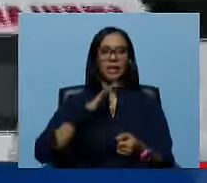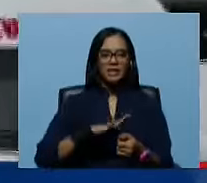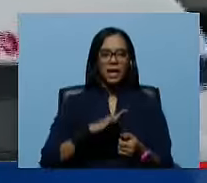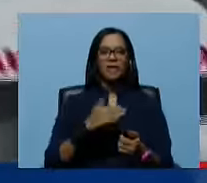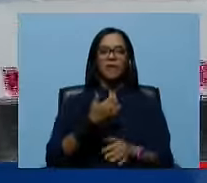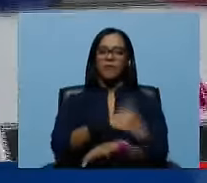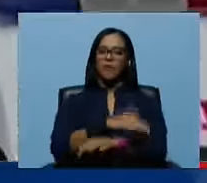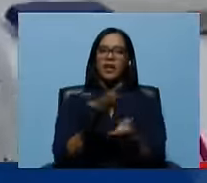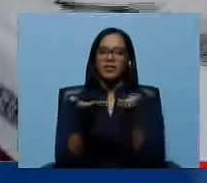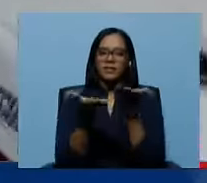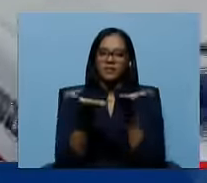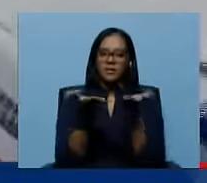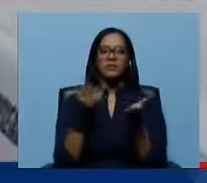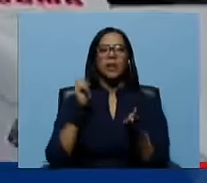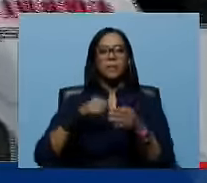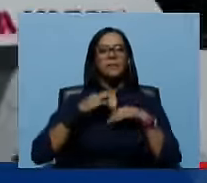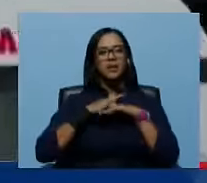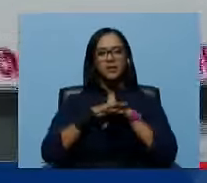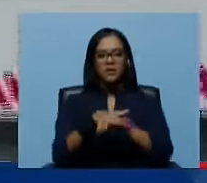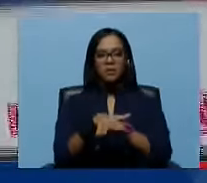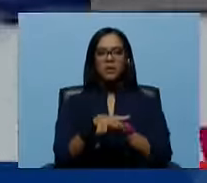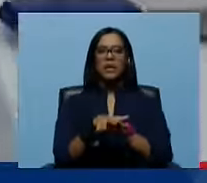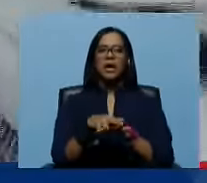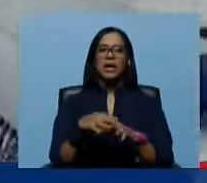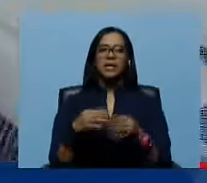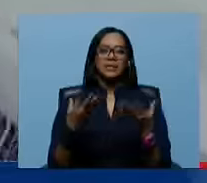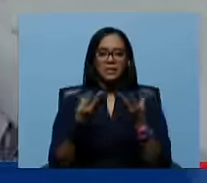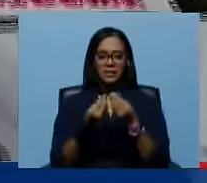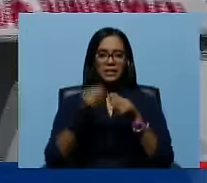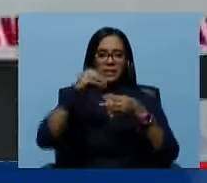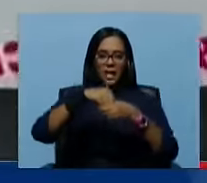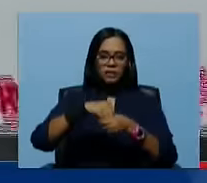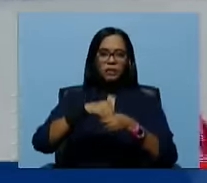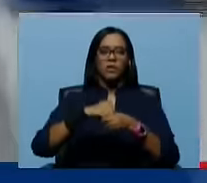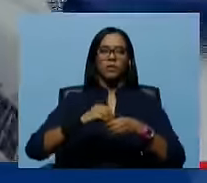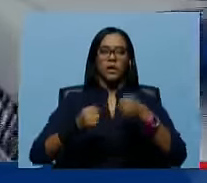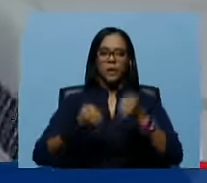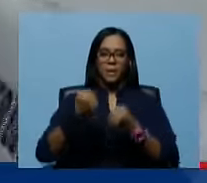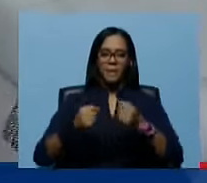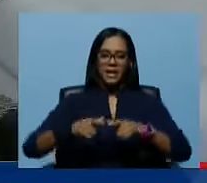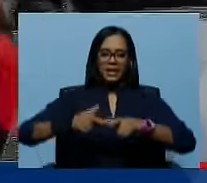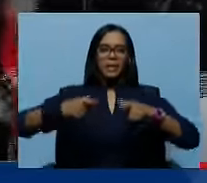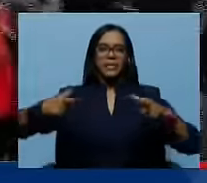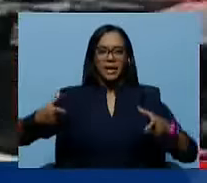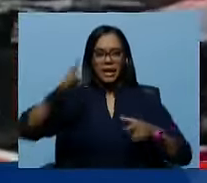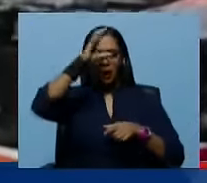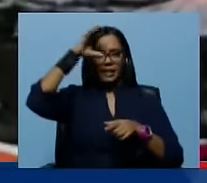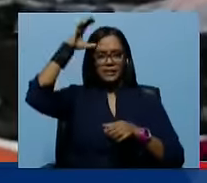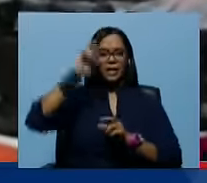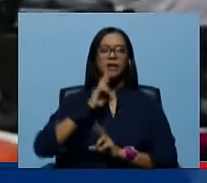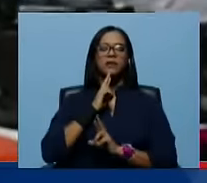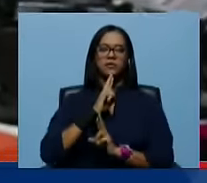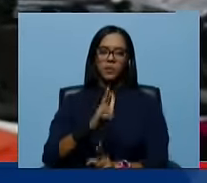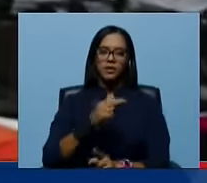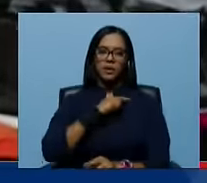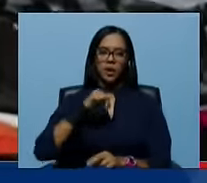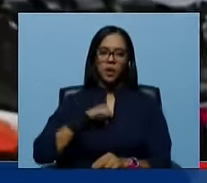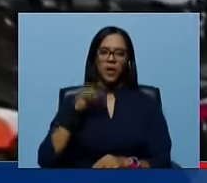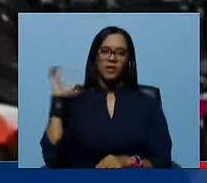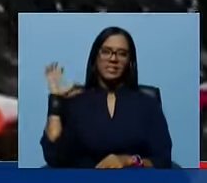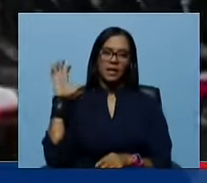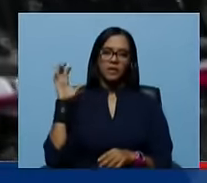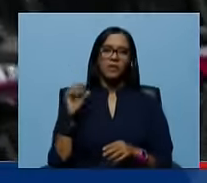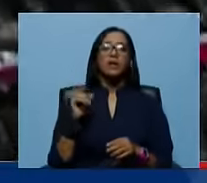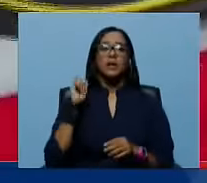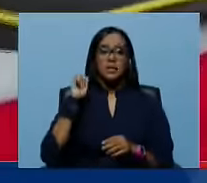fuera de servicio, también se están incorporando dentro de la flota vehicular para incrementar la capacidad de respuesta de nuestro Estado,